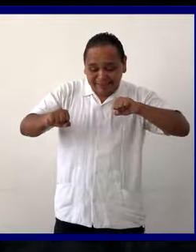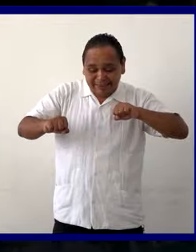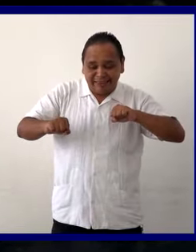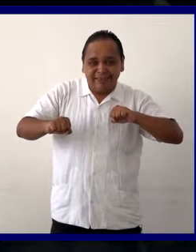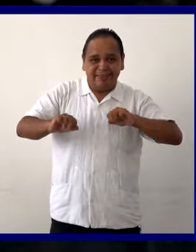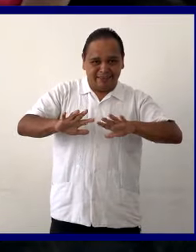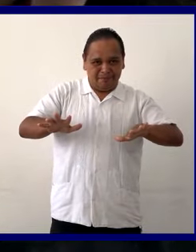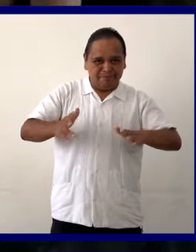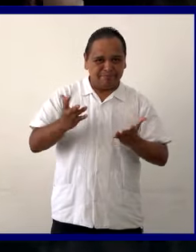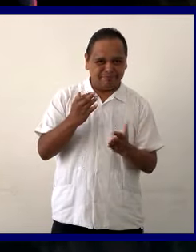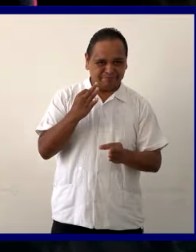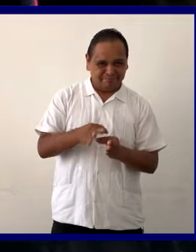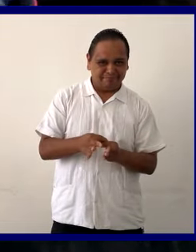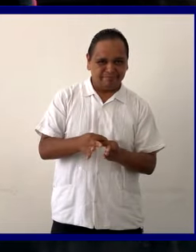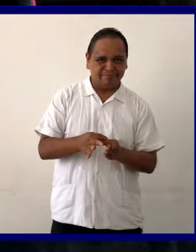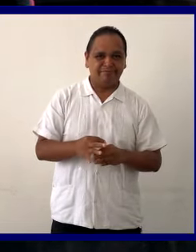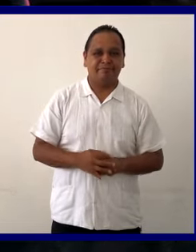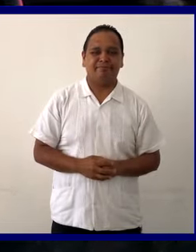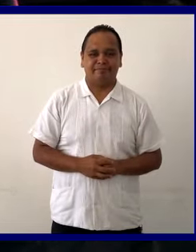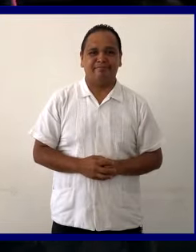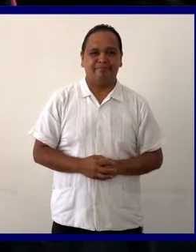Lo abrimos.